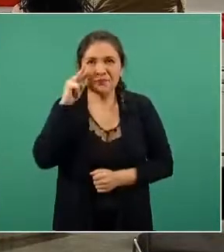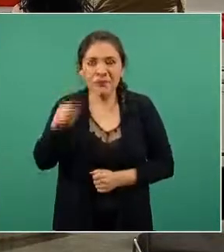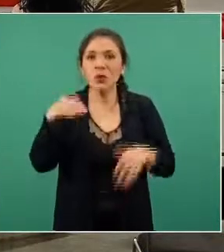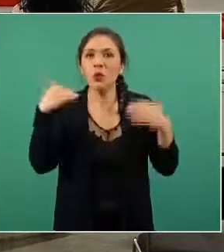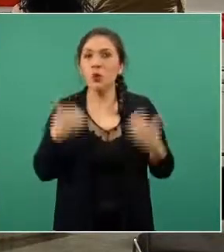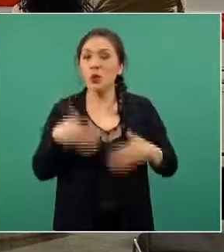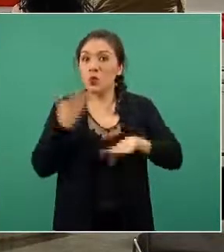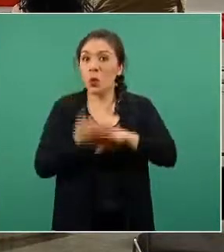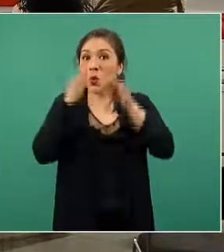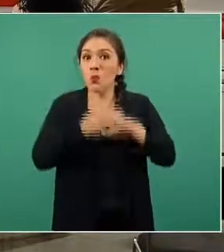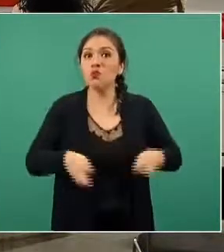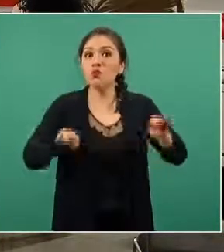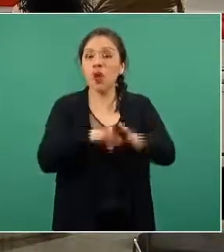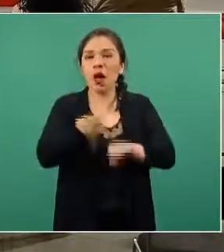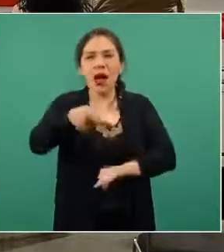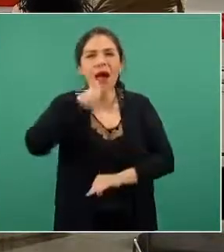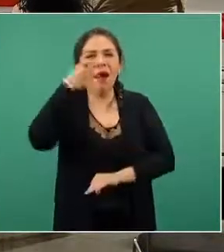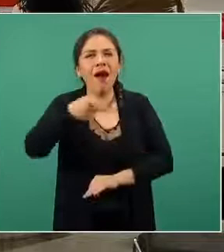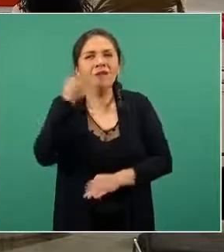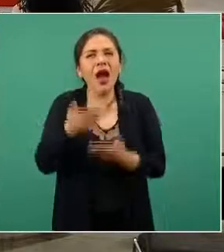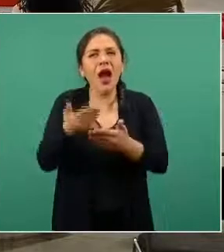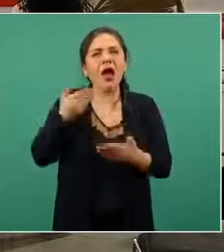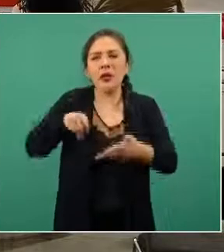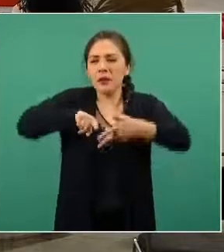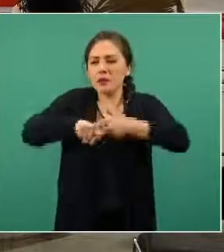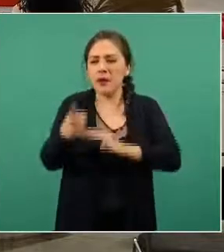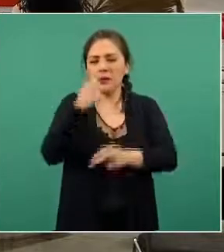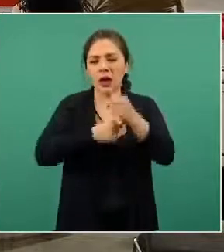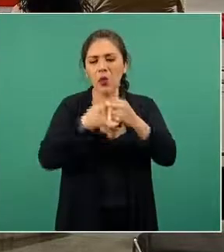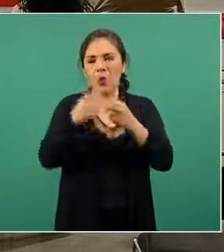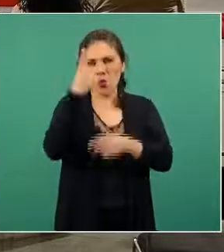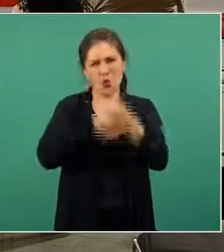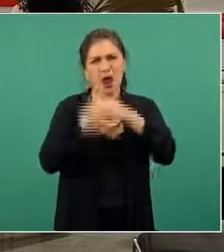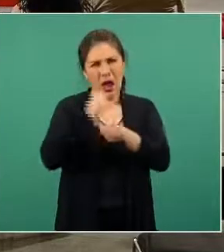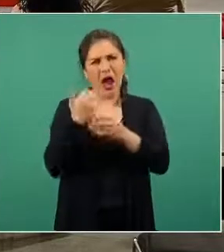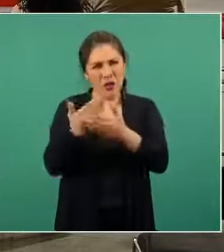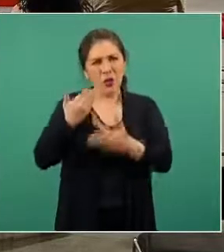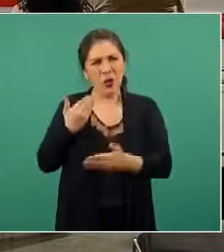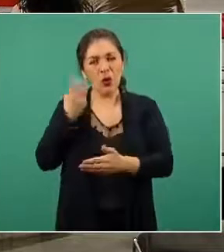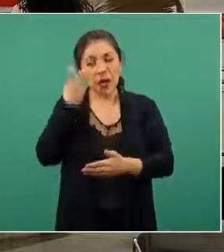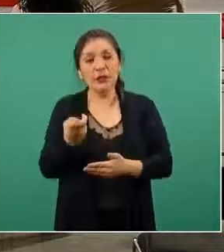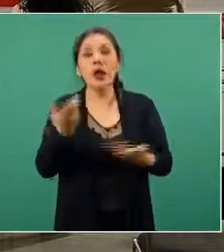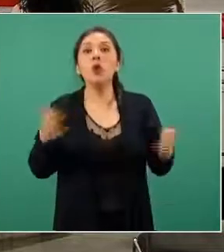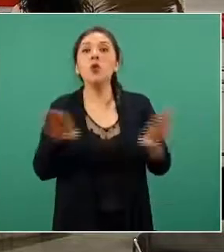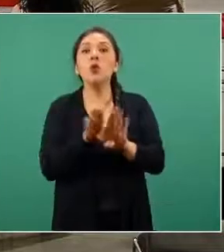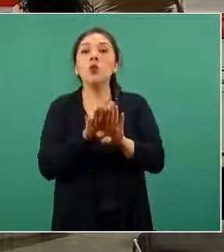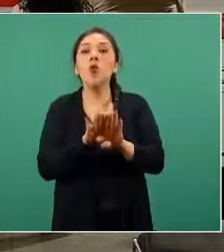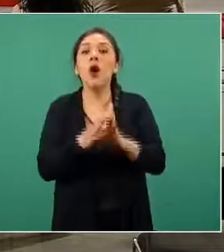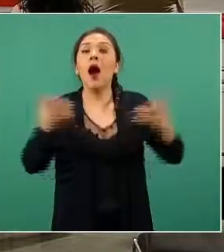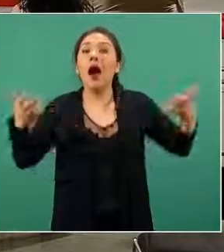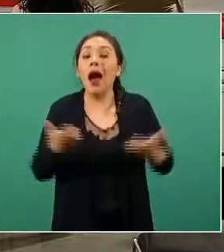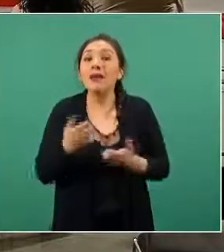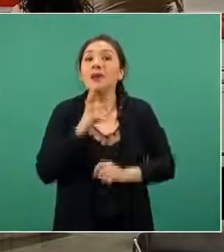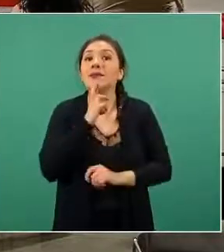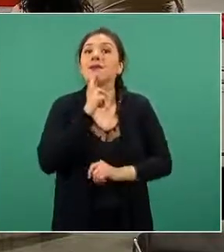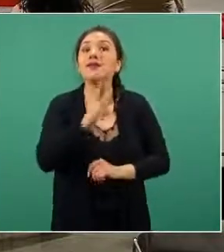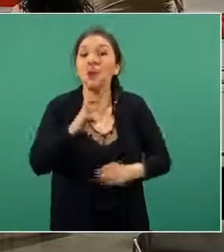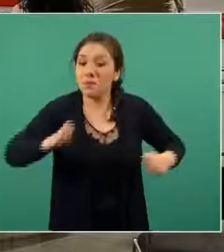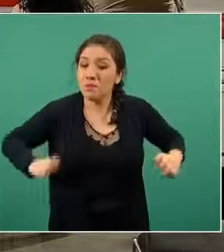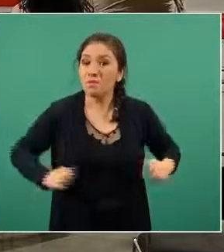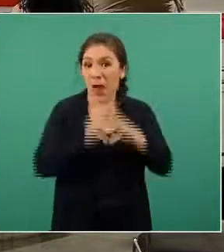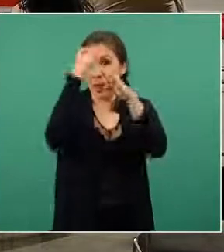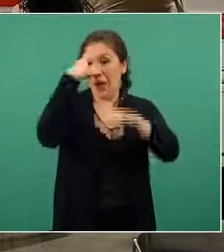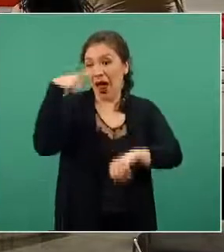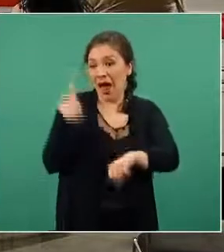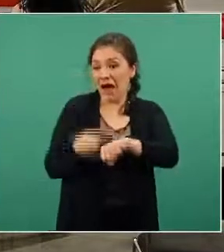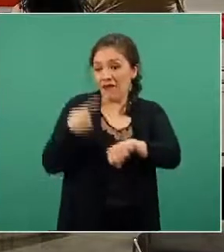mayor relevancia porque, como se ha mencionado desde el año pasado, para efectos de la respuesta ante la epidemia